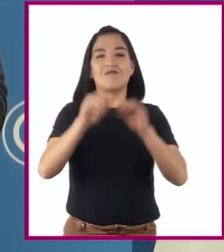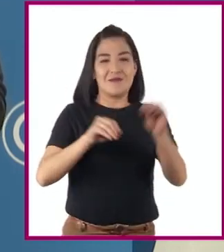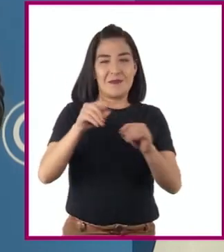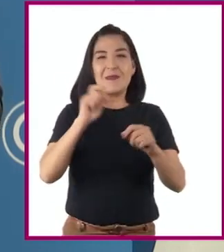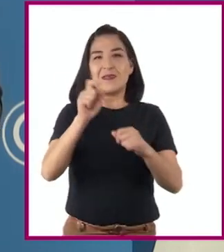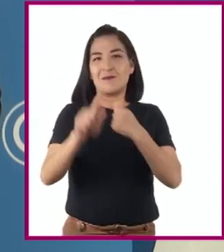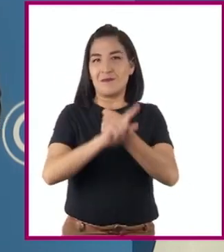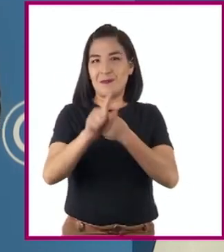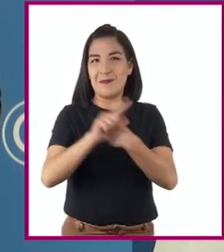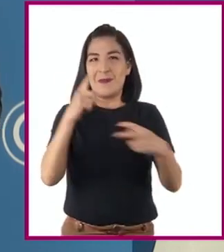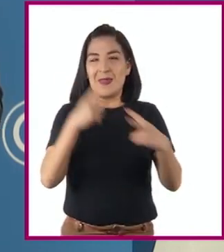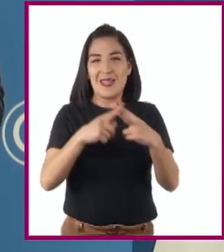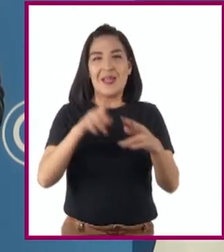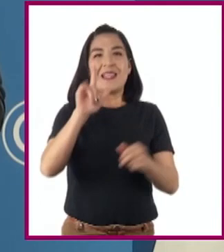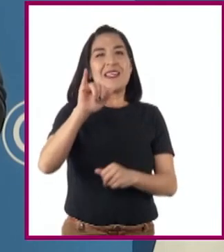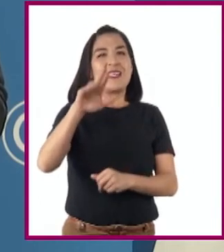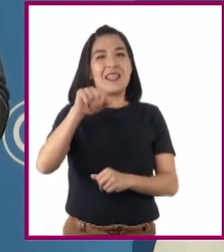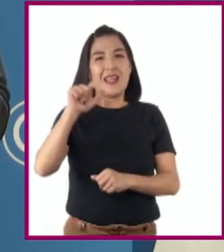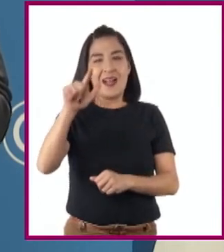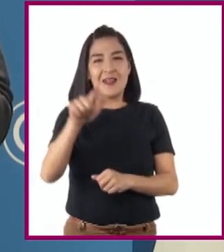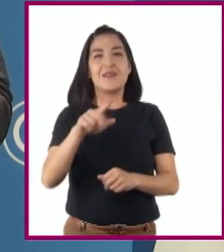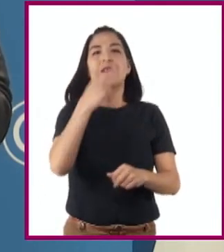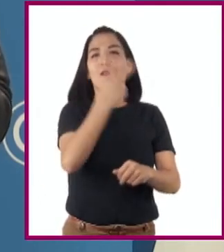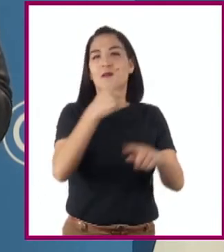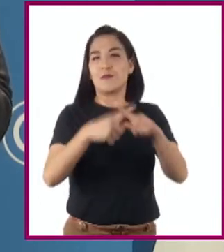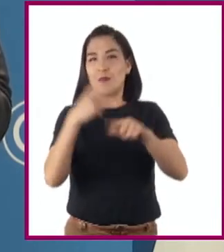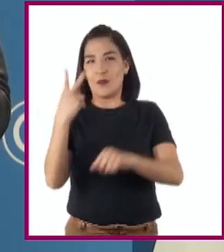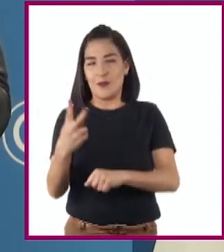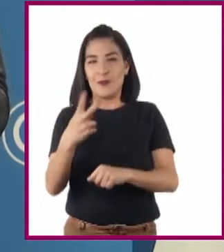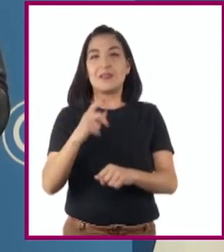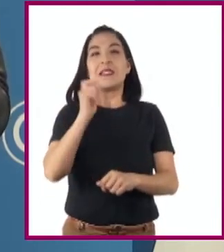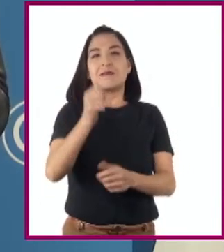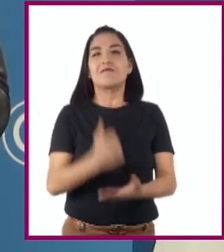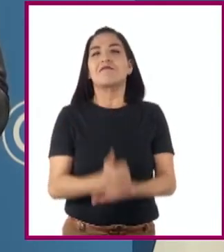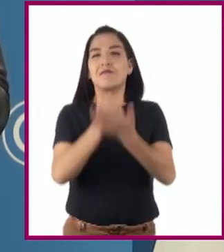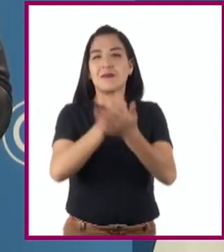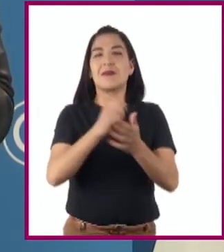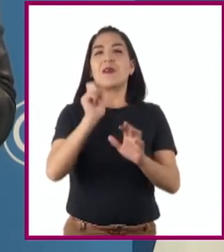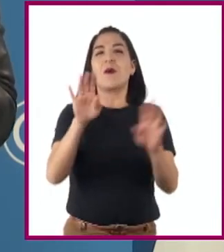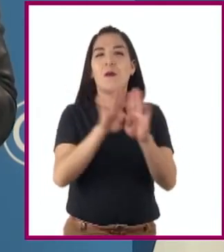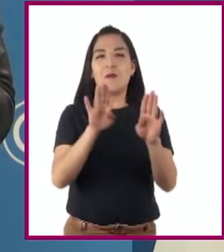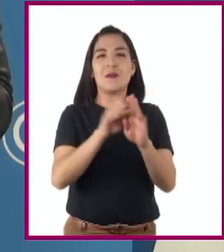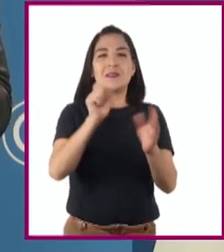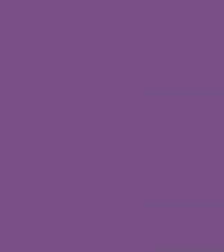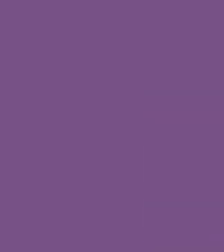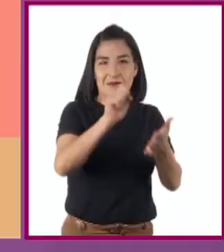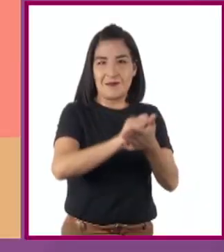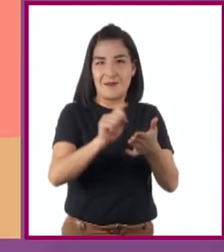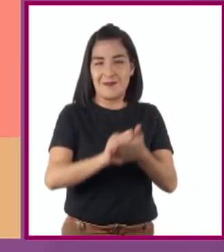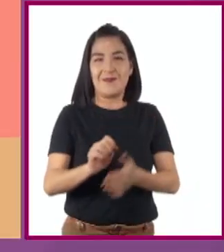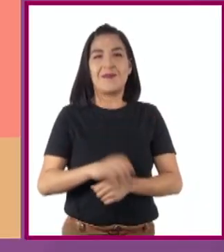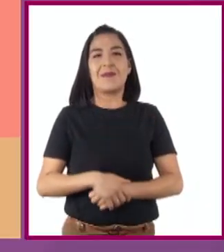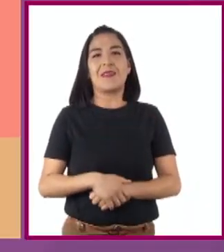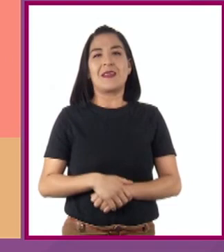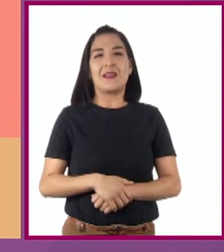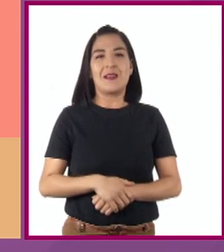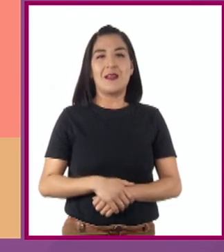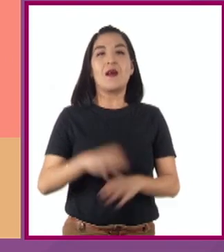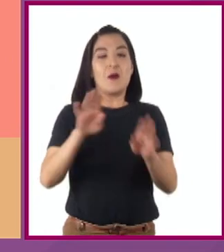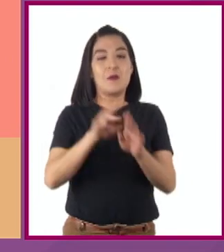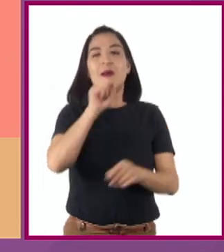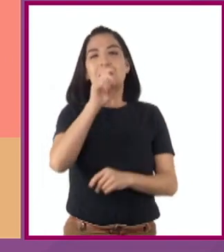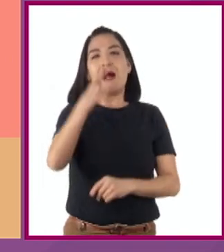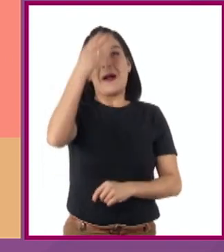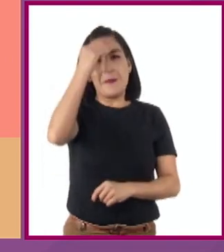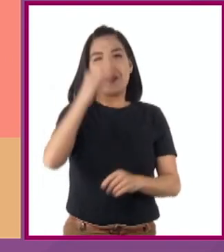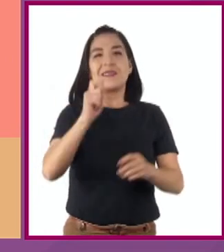un sistema de ecuaciones lineales 2x2 con el apoyo de un registro tabular. También aprendimos a